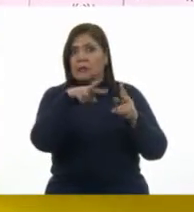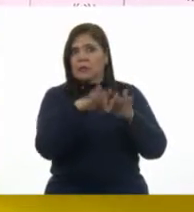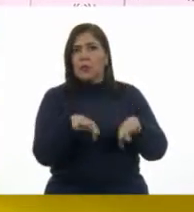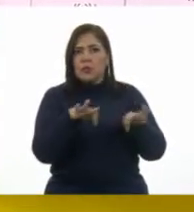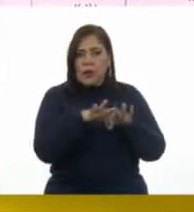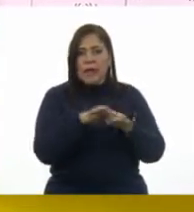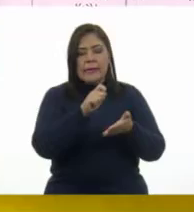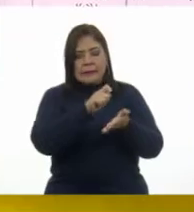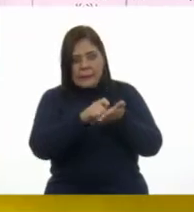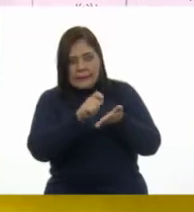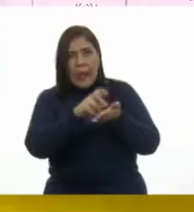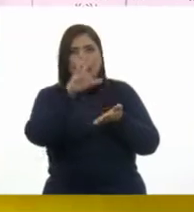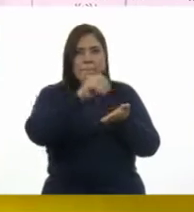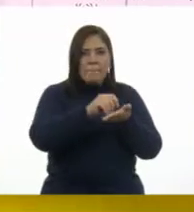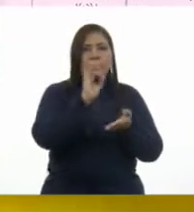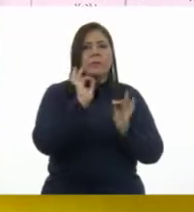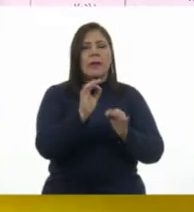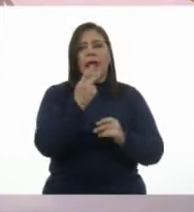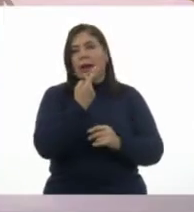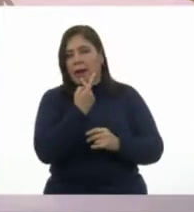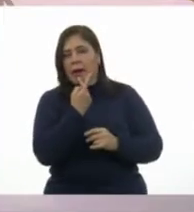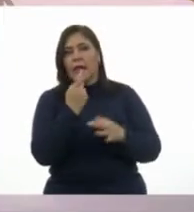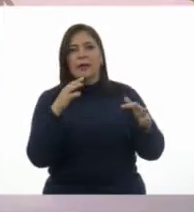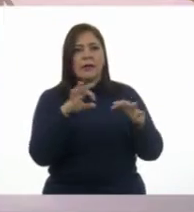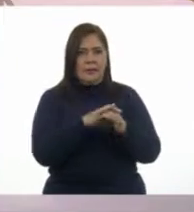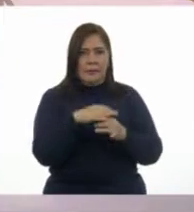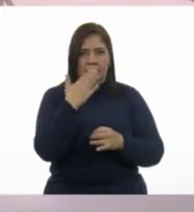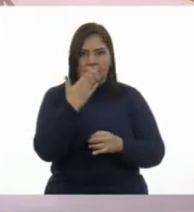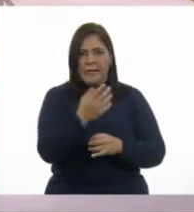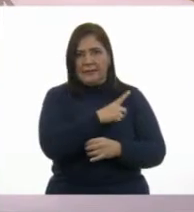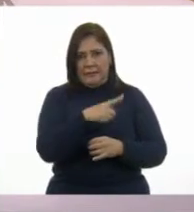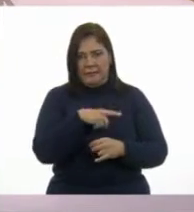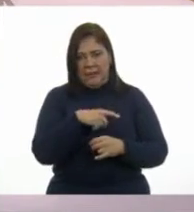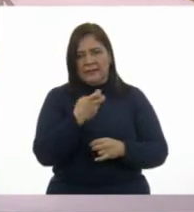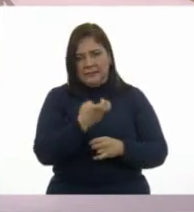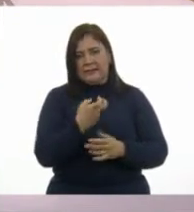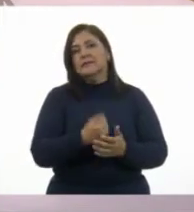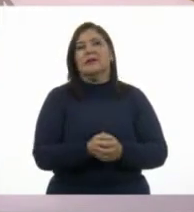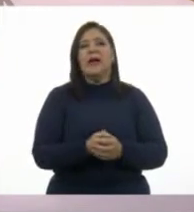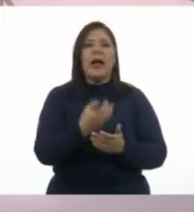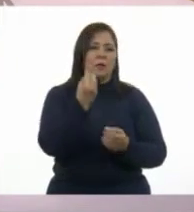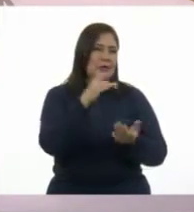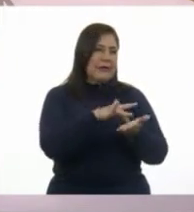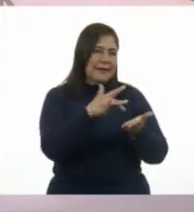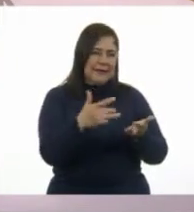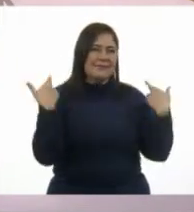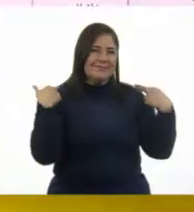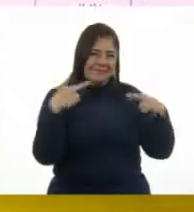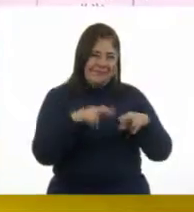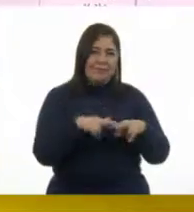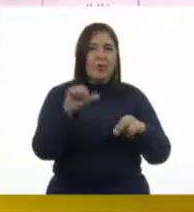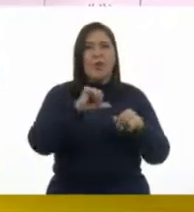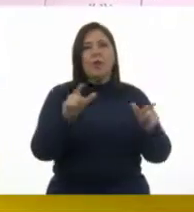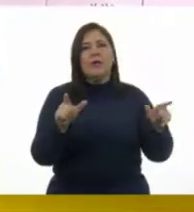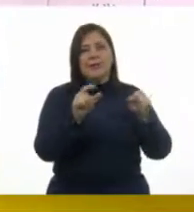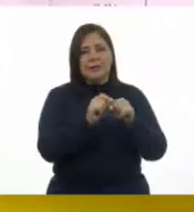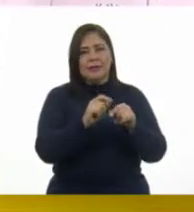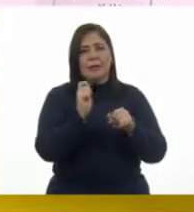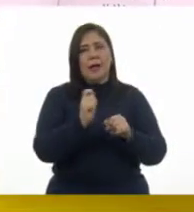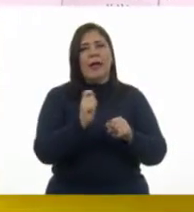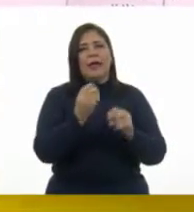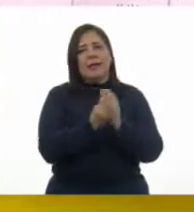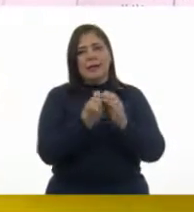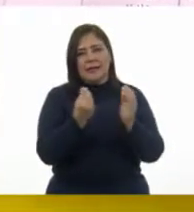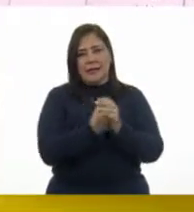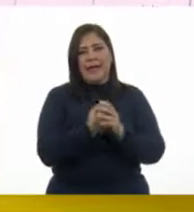y pronunciarla donde debe de ser. Maestra Erika, muchísimas gracias por esta clase. Por hoy hemos terminado con Lengua Materna,